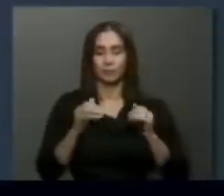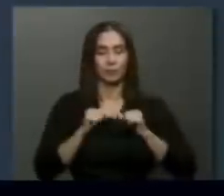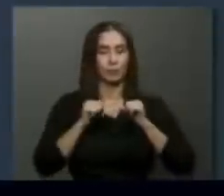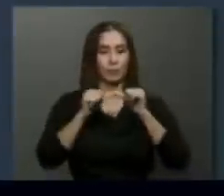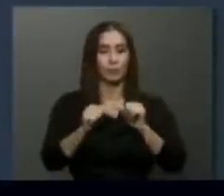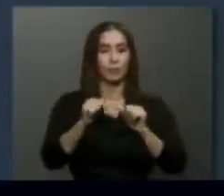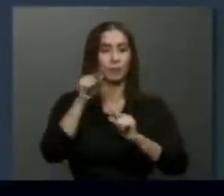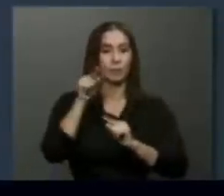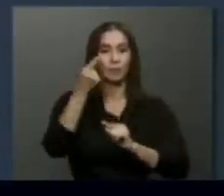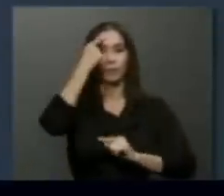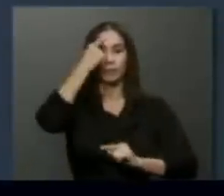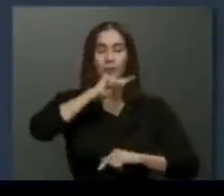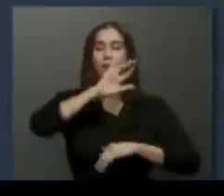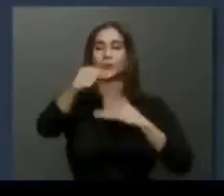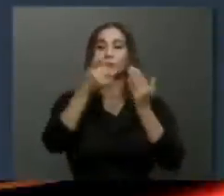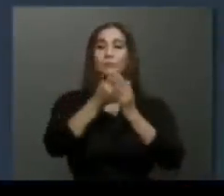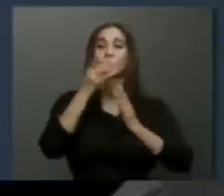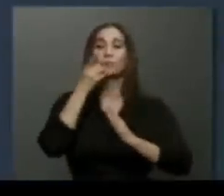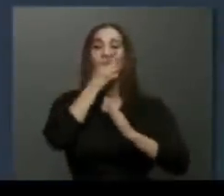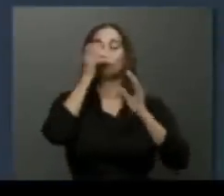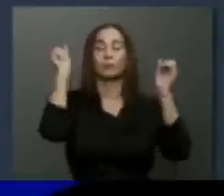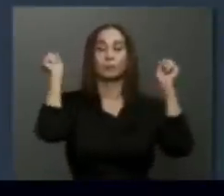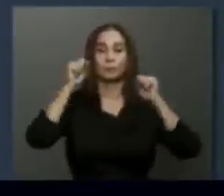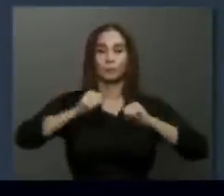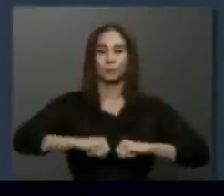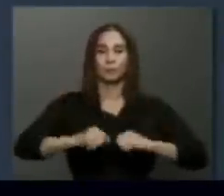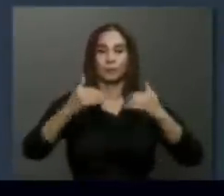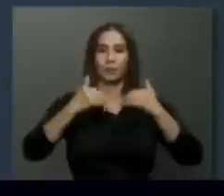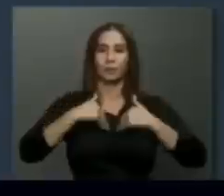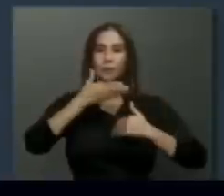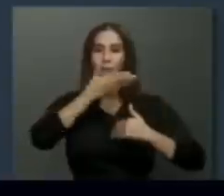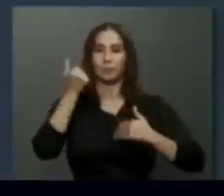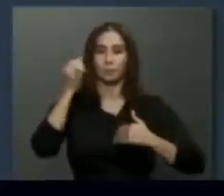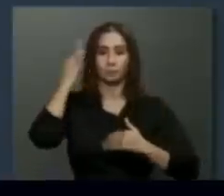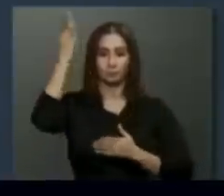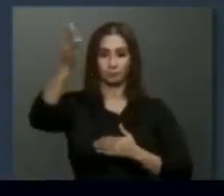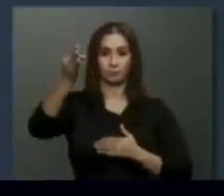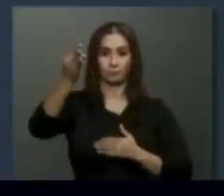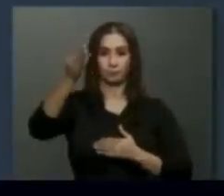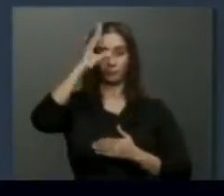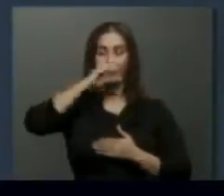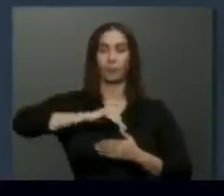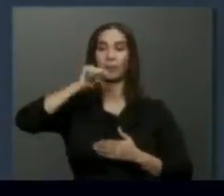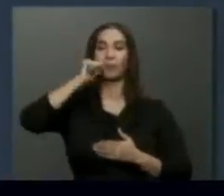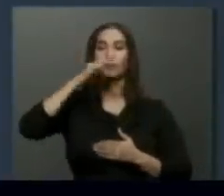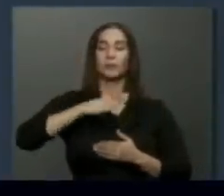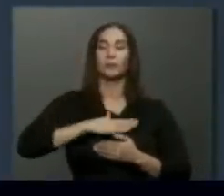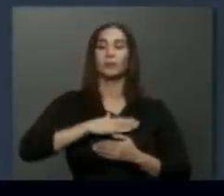sin descanso, y lo señalo, para que cada uno de los dominicanos y dominicanas puedan tener un mejor porvenir. Señoras y